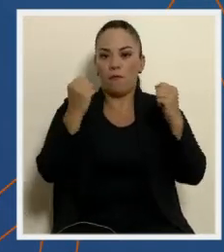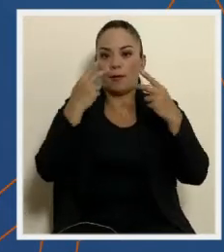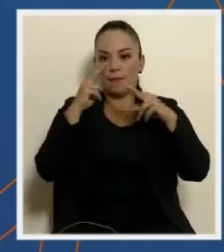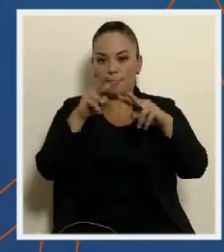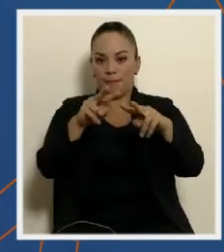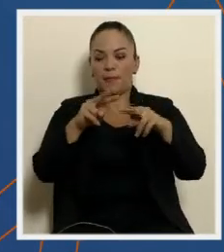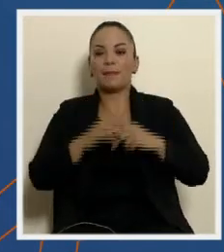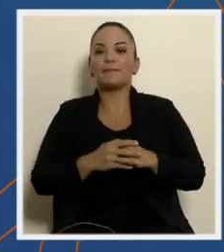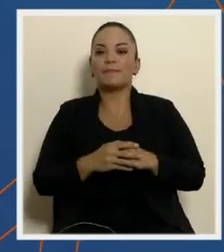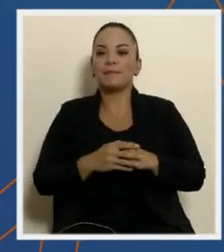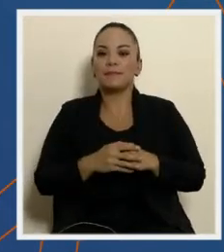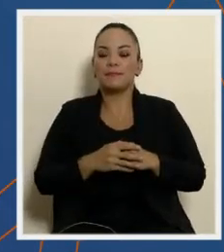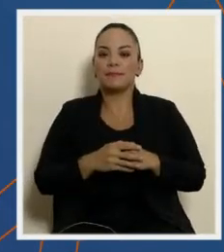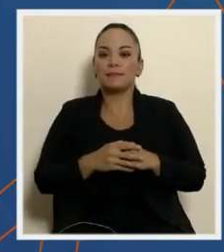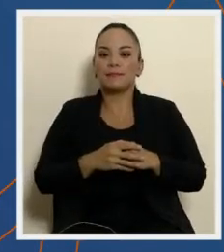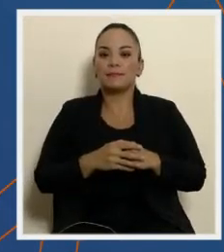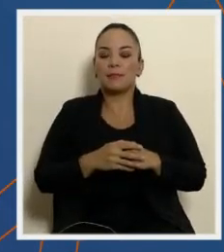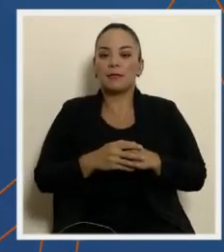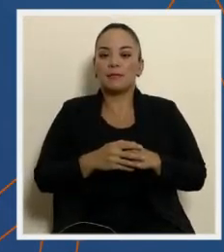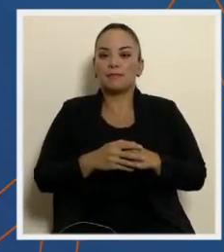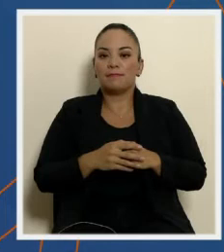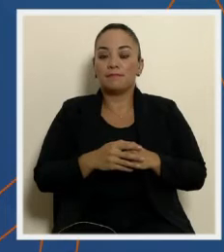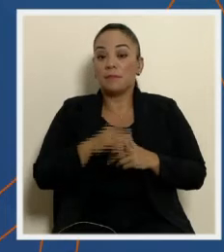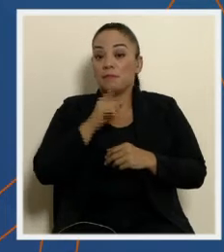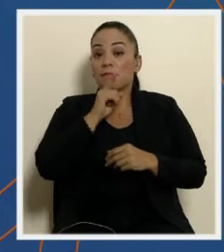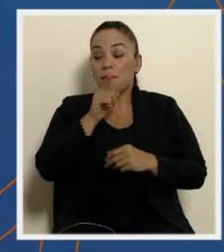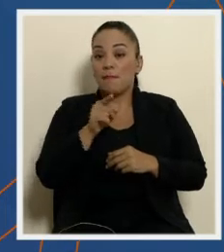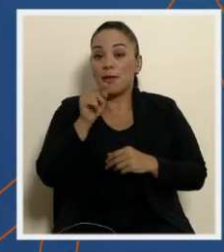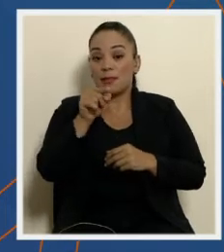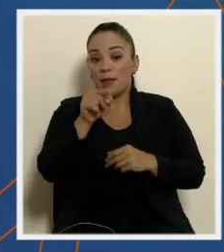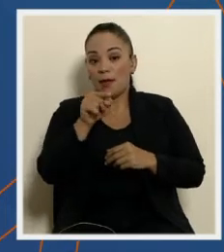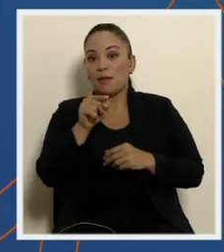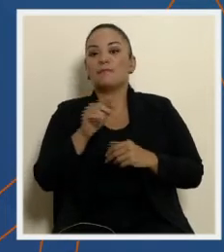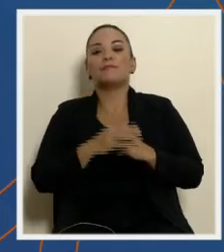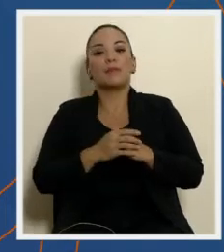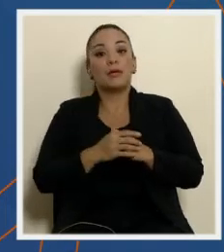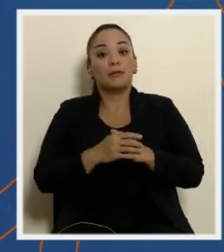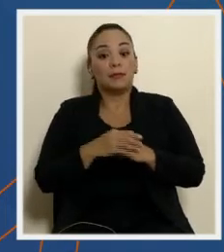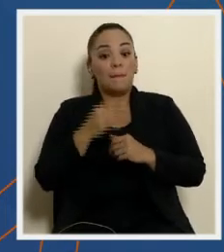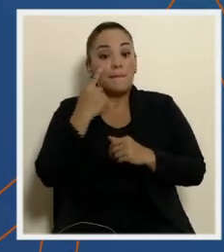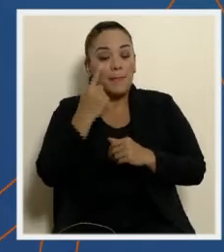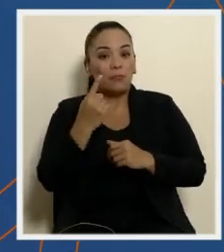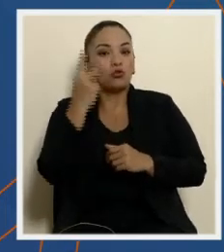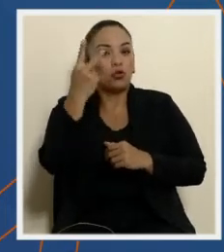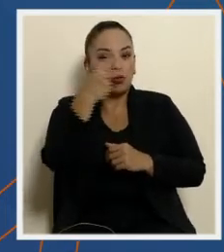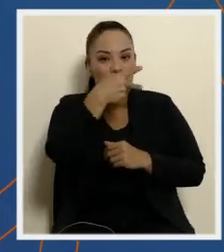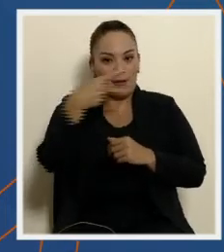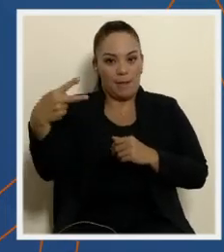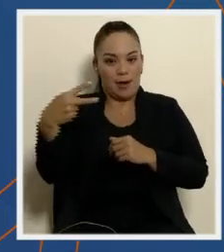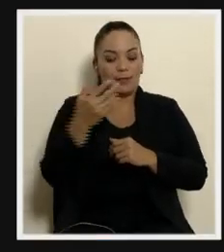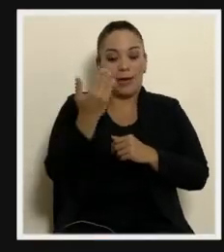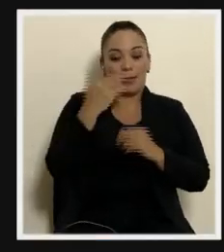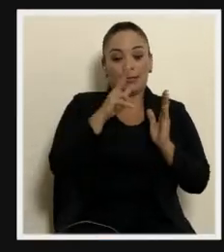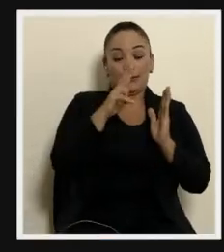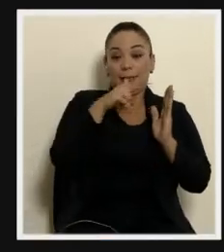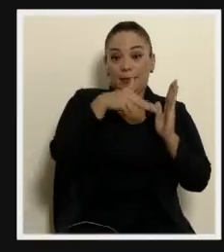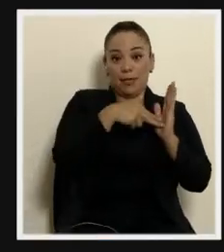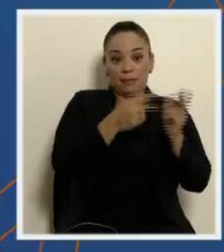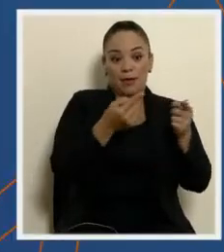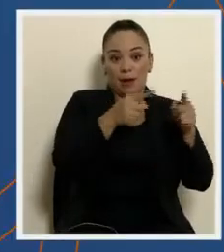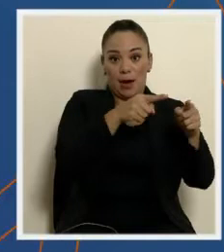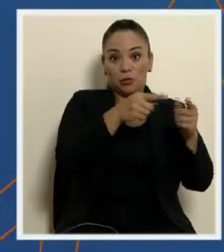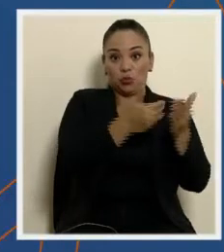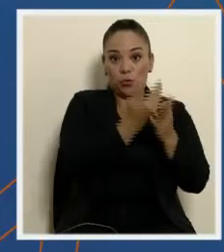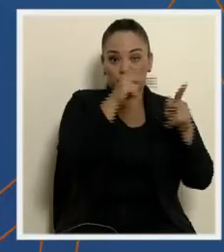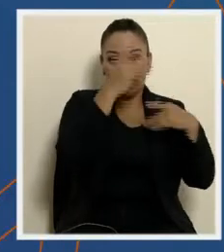esa pendiente, y en términos muy simples, estamos tardando 2 semanas en pasar de 3.000 a 6.000